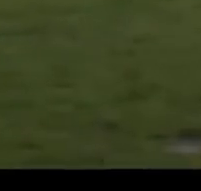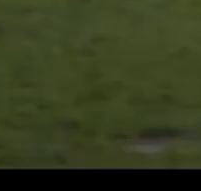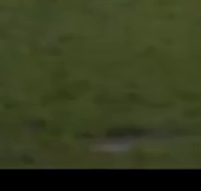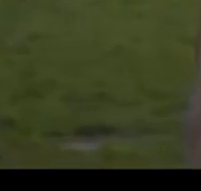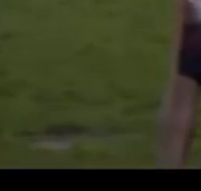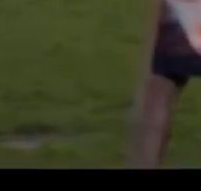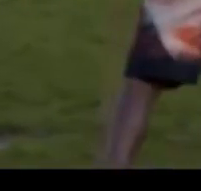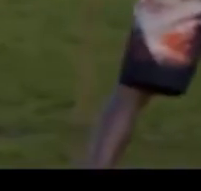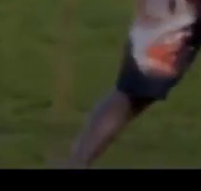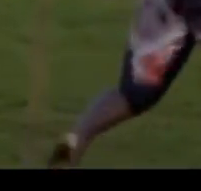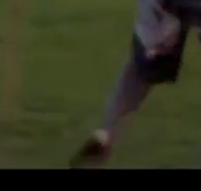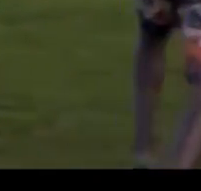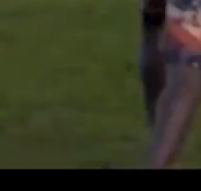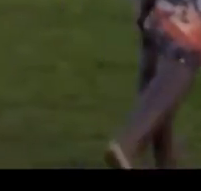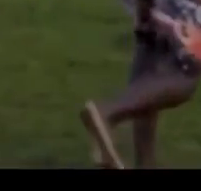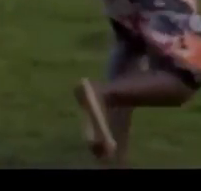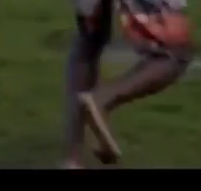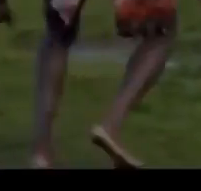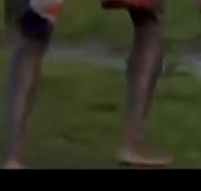Sinqui.